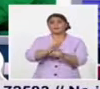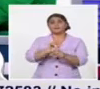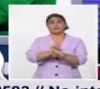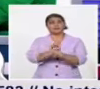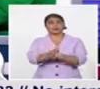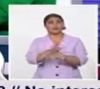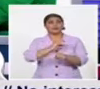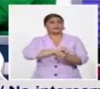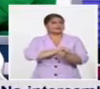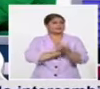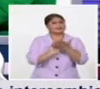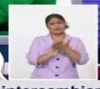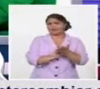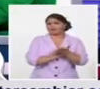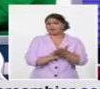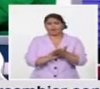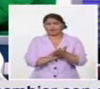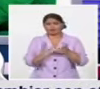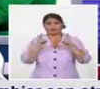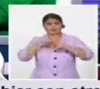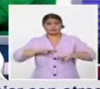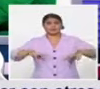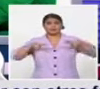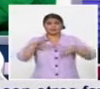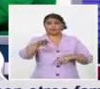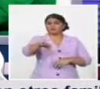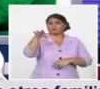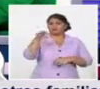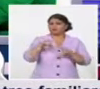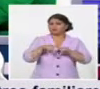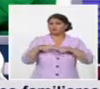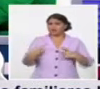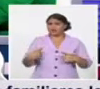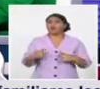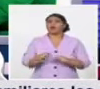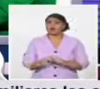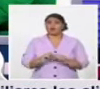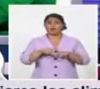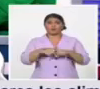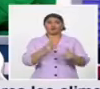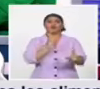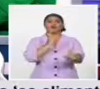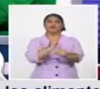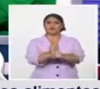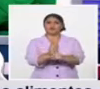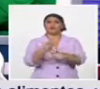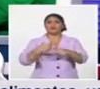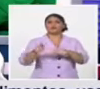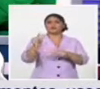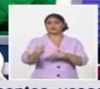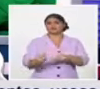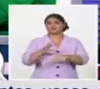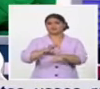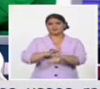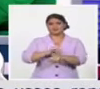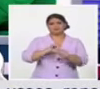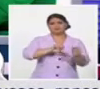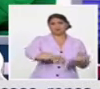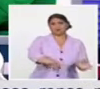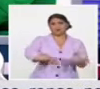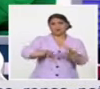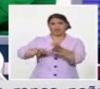estudia por ser contacto de un caso positivo. Fallece un paciente de 77 años de edad del municipio de